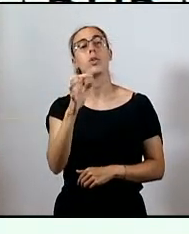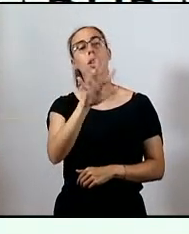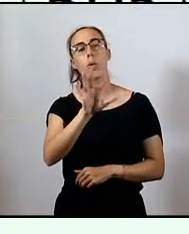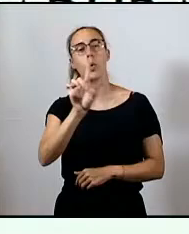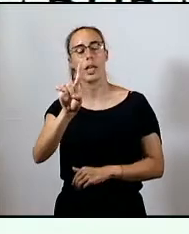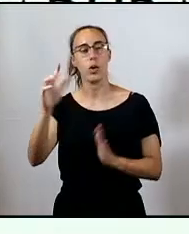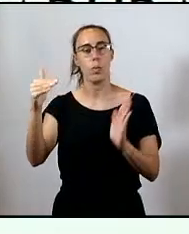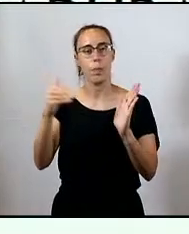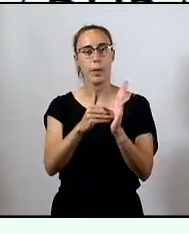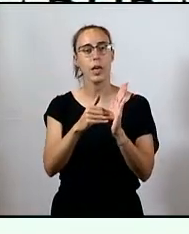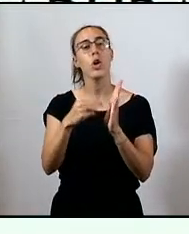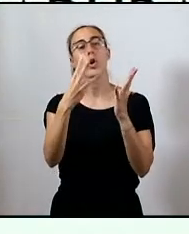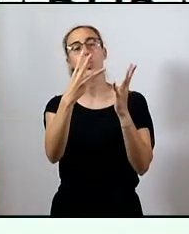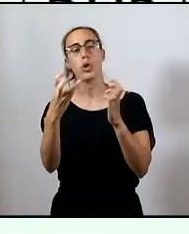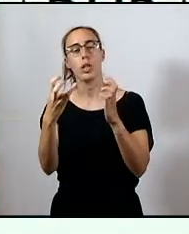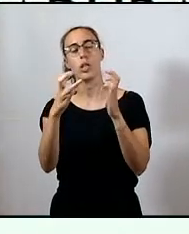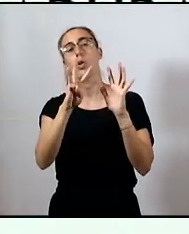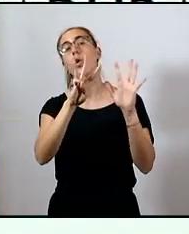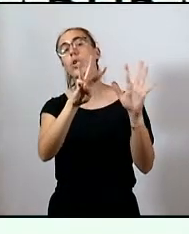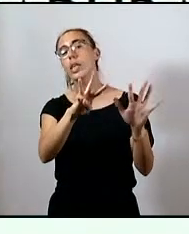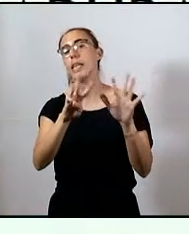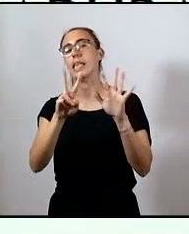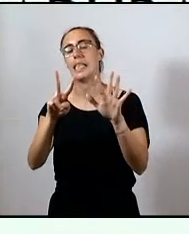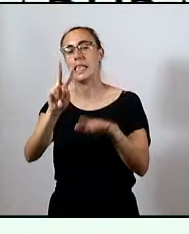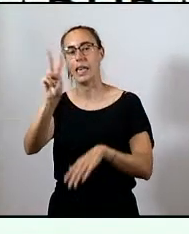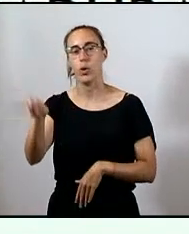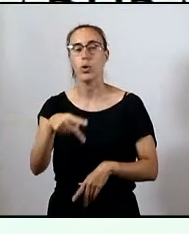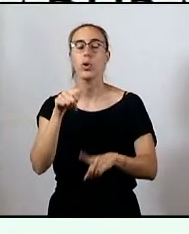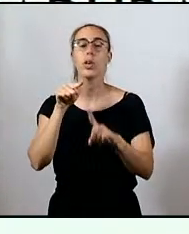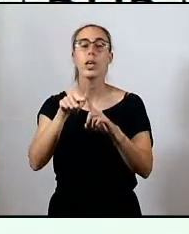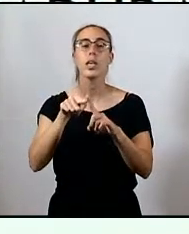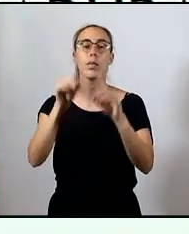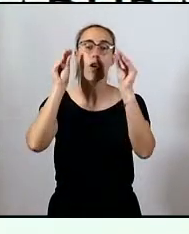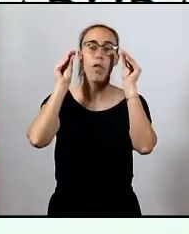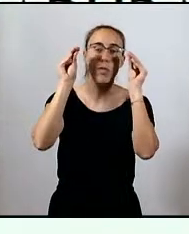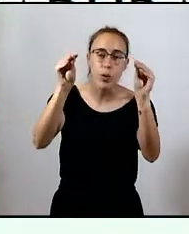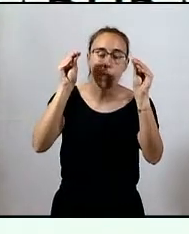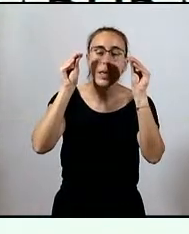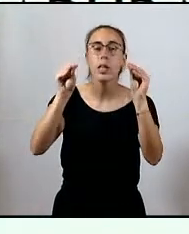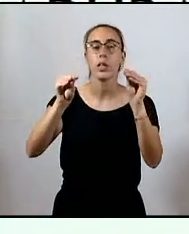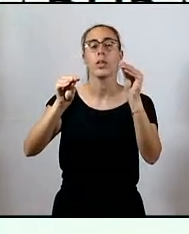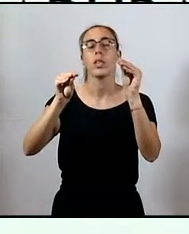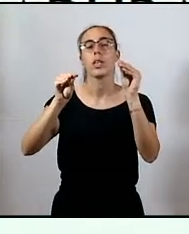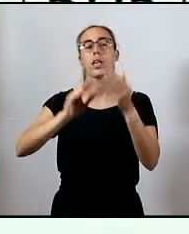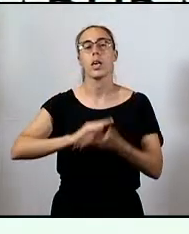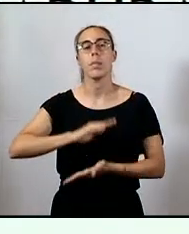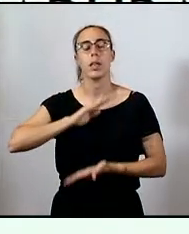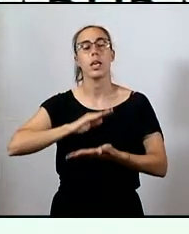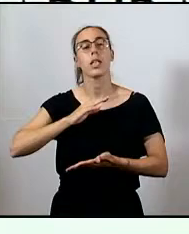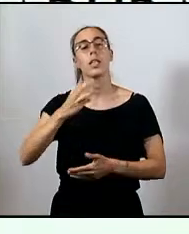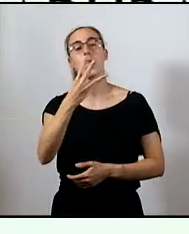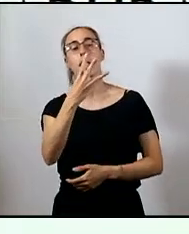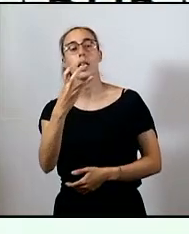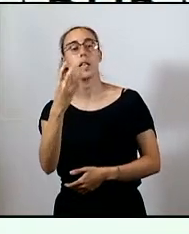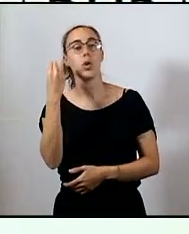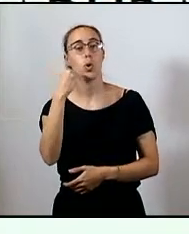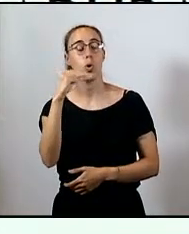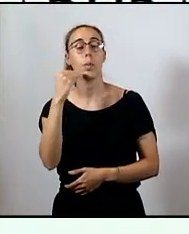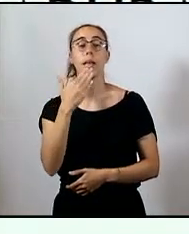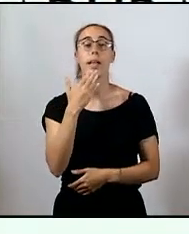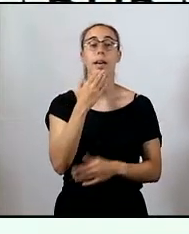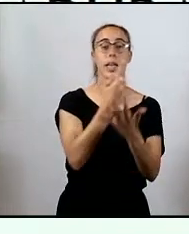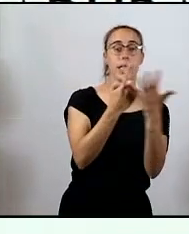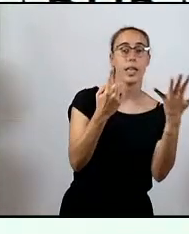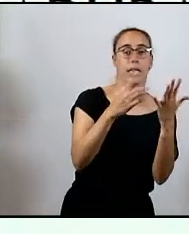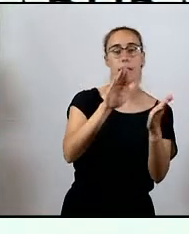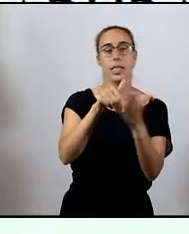491.586,68 euros para ofrecer orientación y formación en competencias a 300 jóvenes desempleados de 16 a